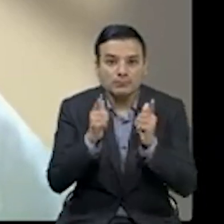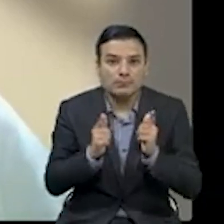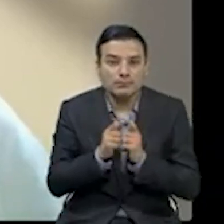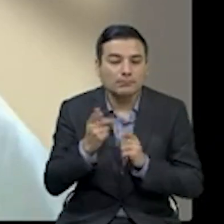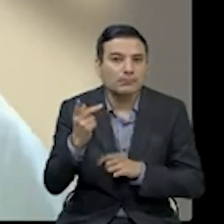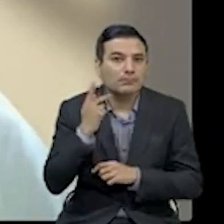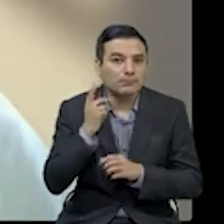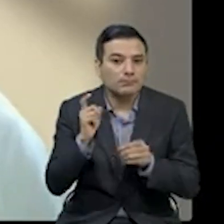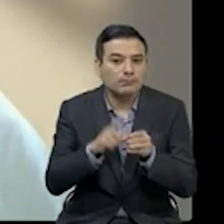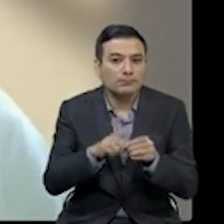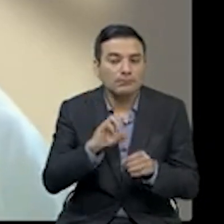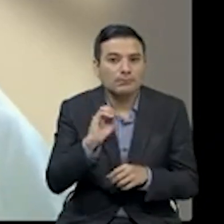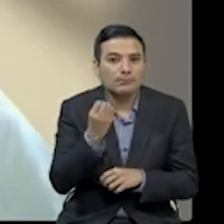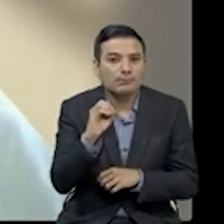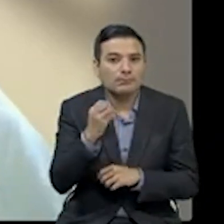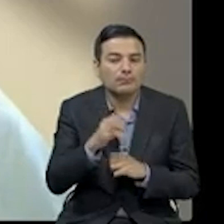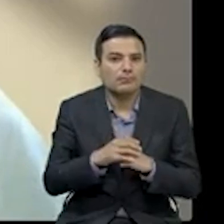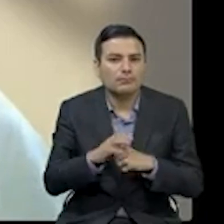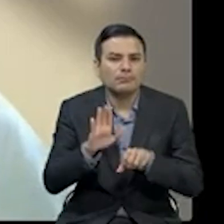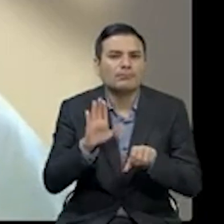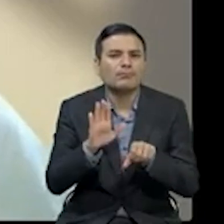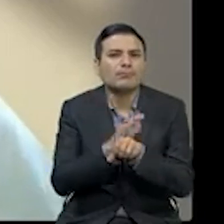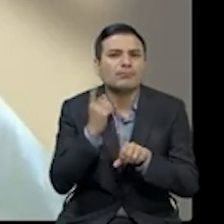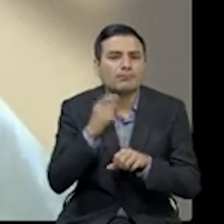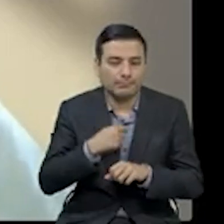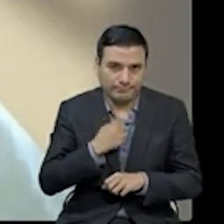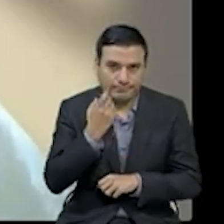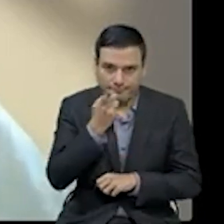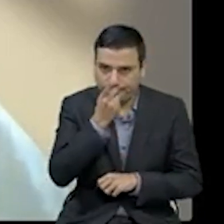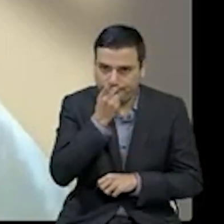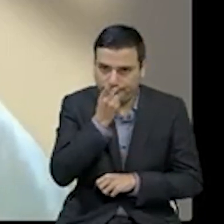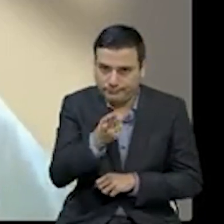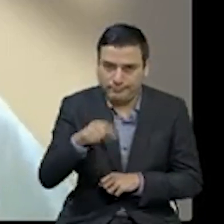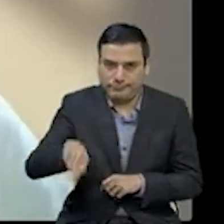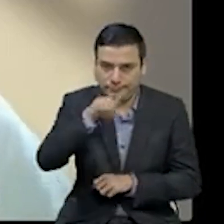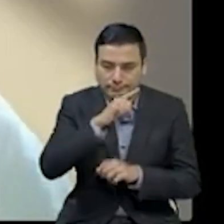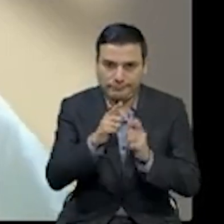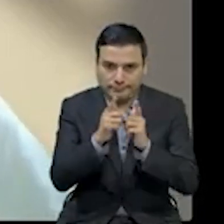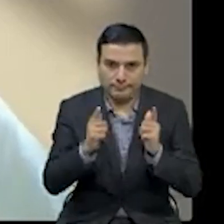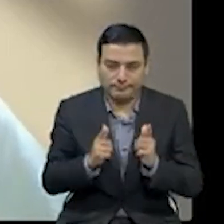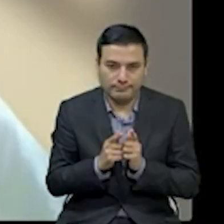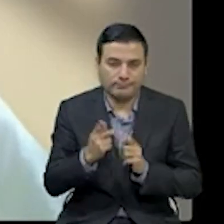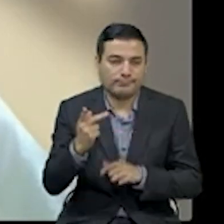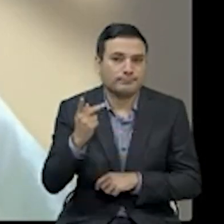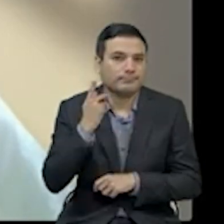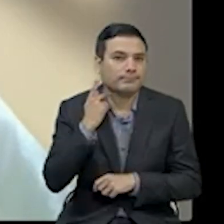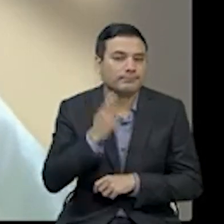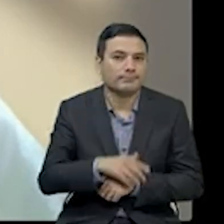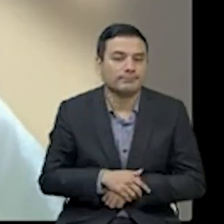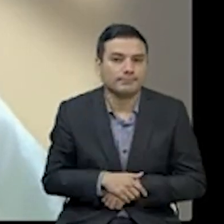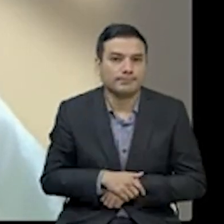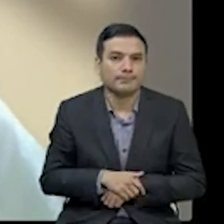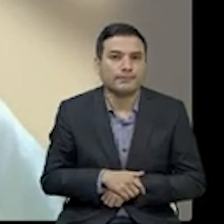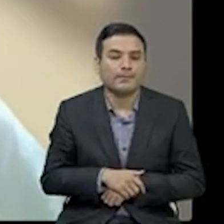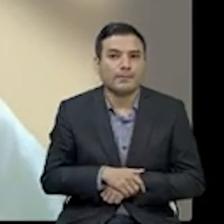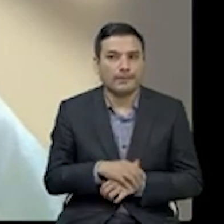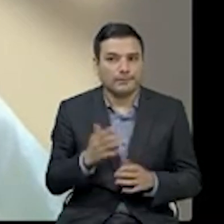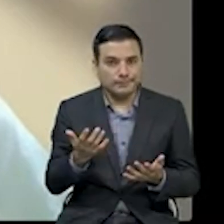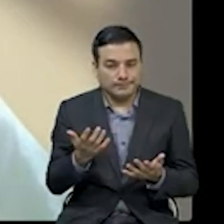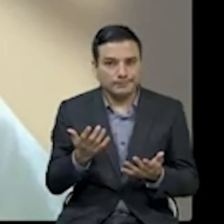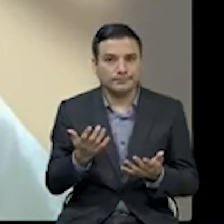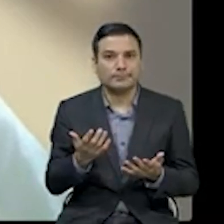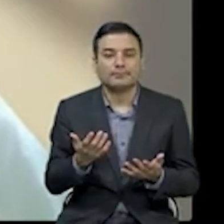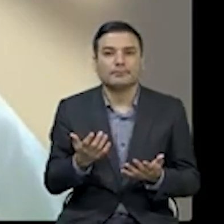político, porque, eso sí también les digo, señores de los partidos políticos, los usos de afiliaciones indebidas